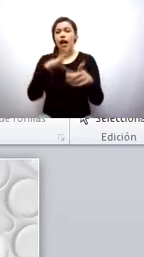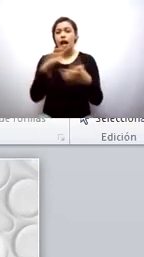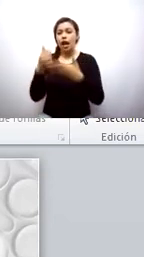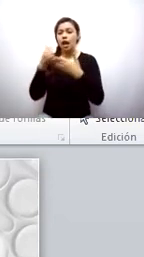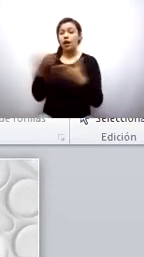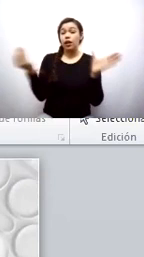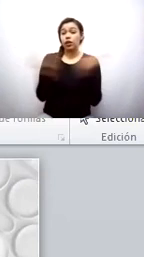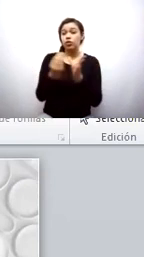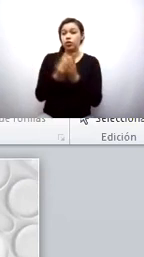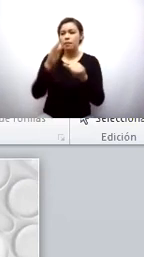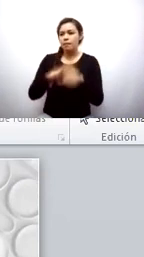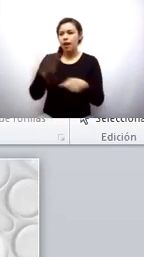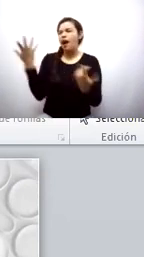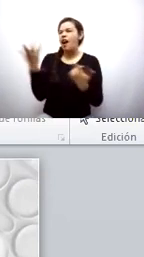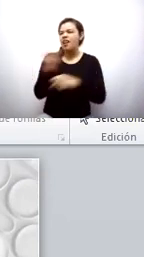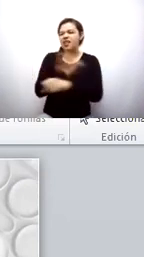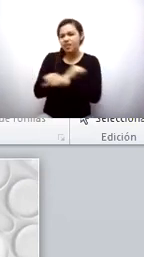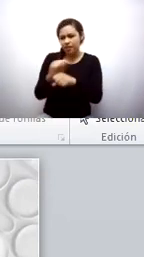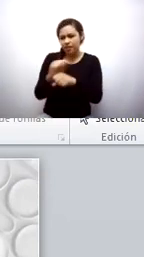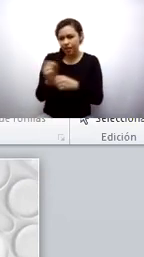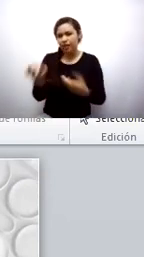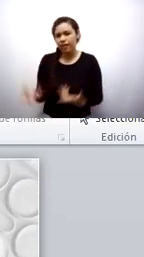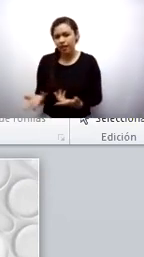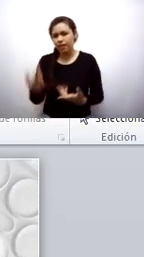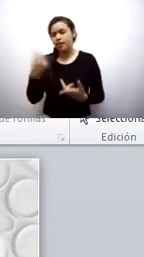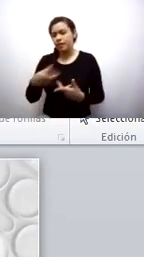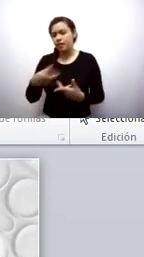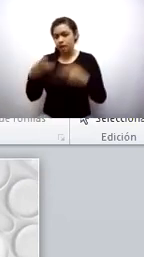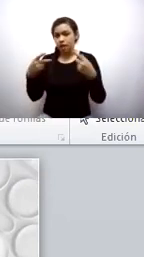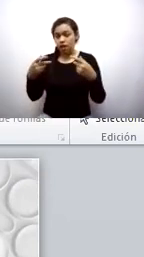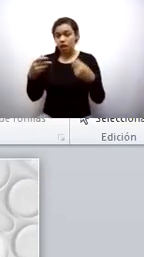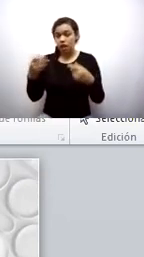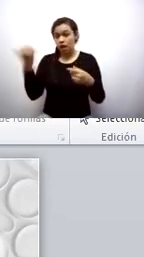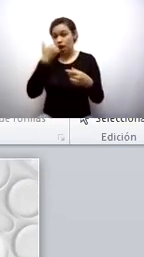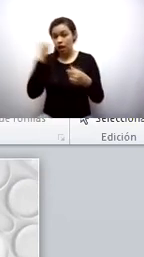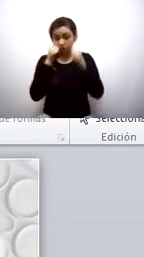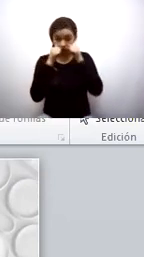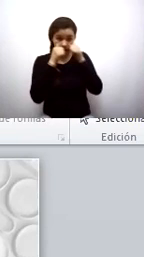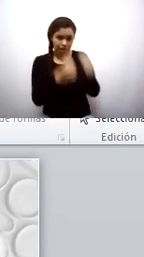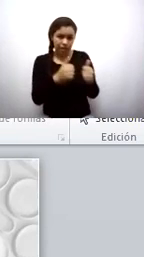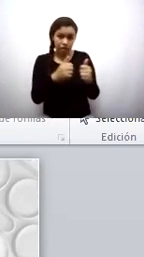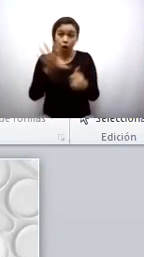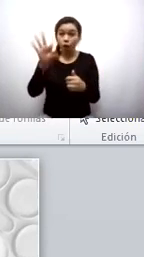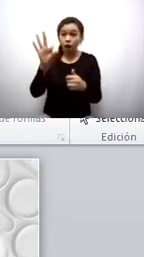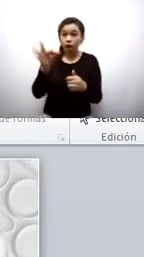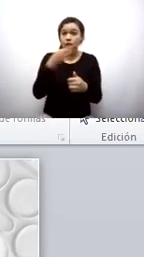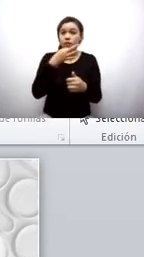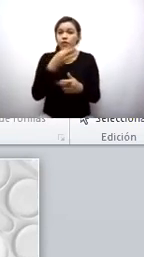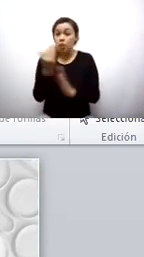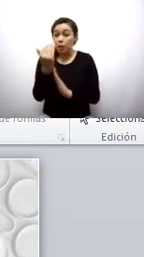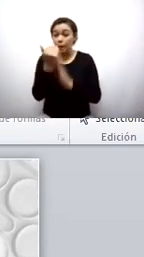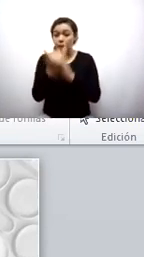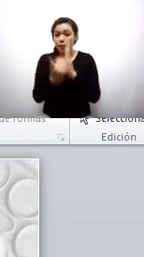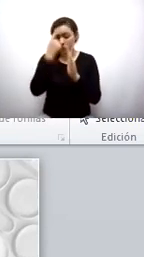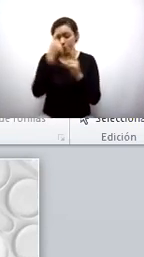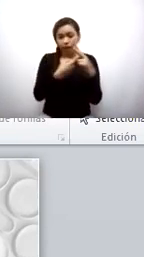amena, que te lleven a tener la atención del alumno por 40 minutos por lo menos, para que puedas empezar y terminar